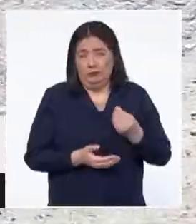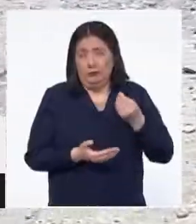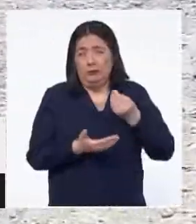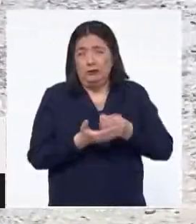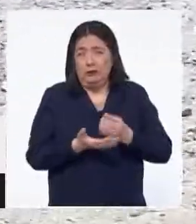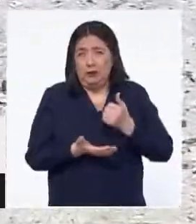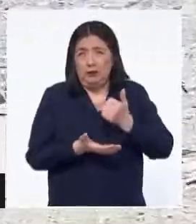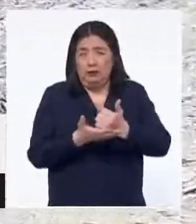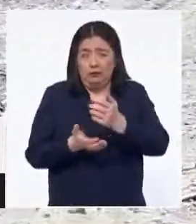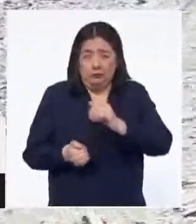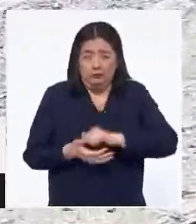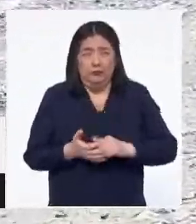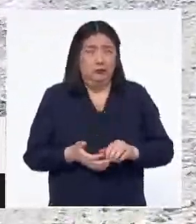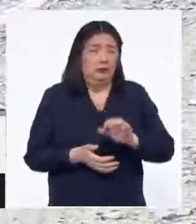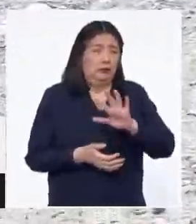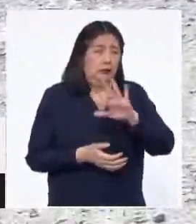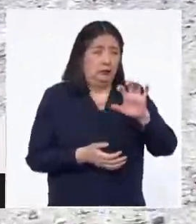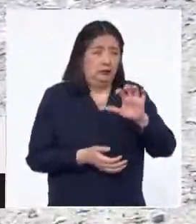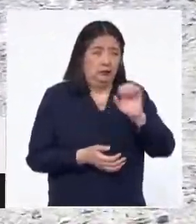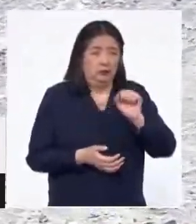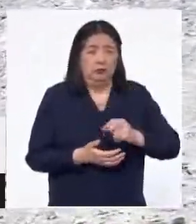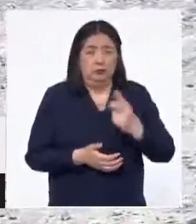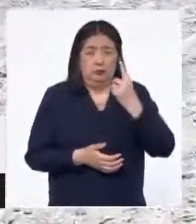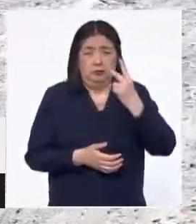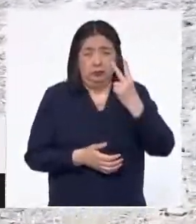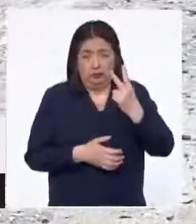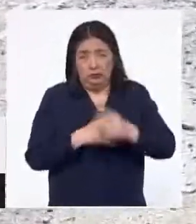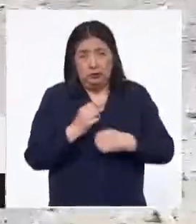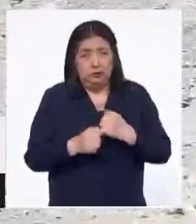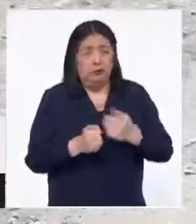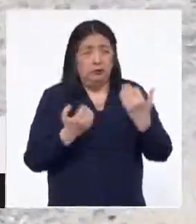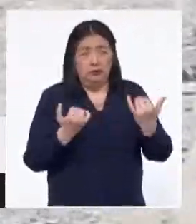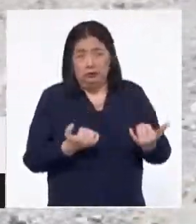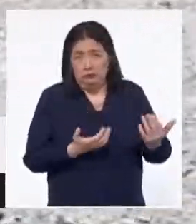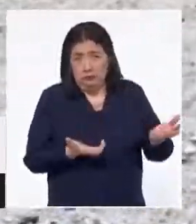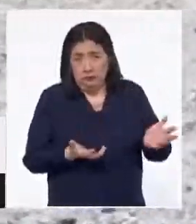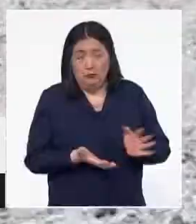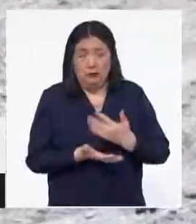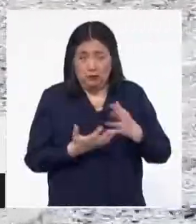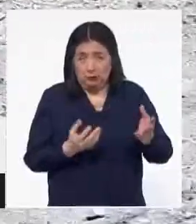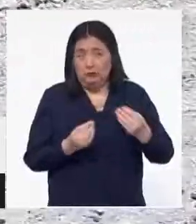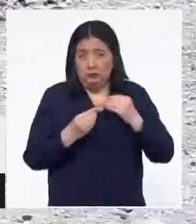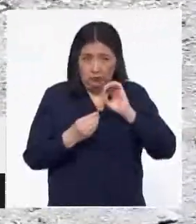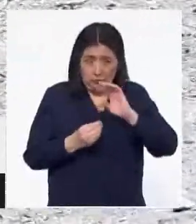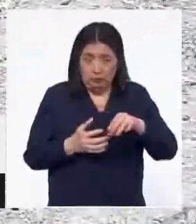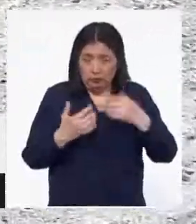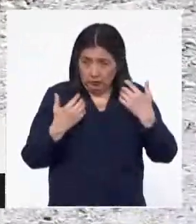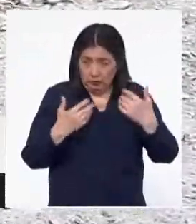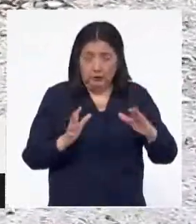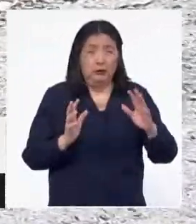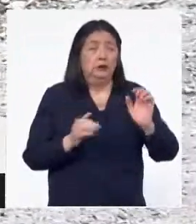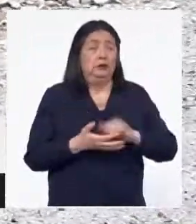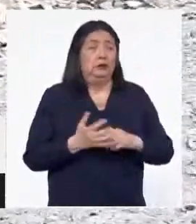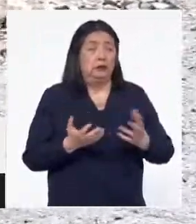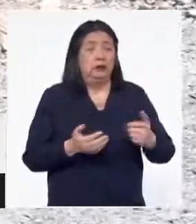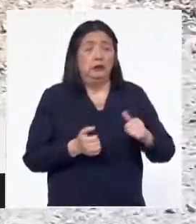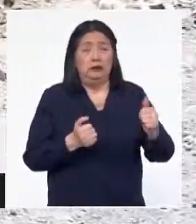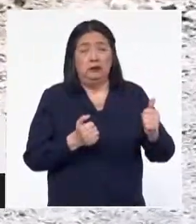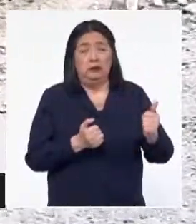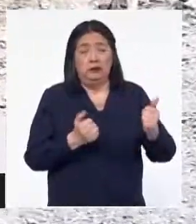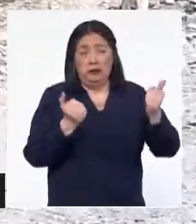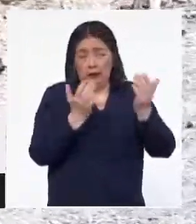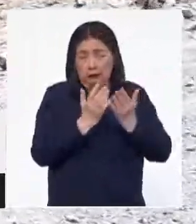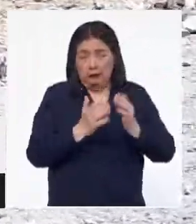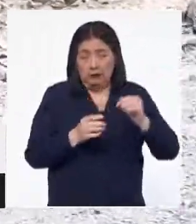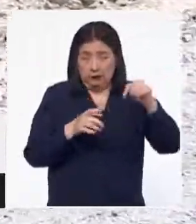500 soles por el lapso de 2 años, el cual hasta ahora, que ya nos ofrecieron que iba a salir hasta abril